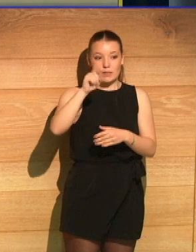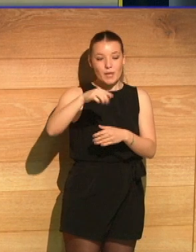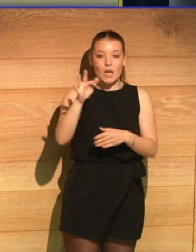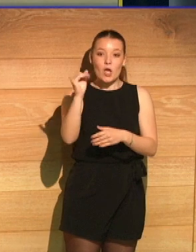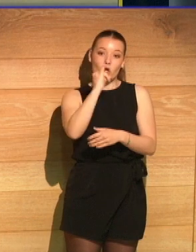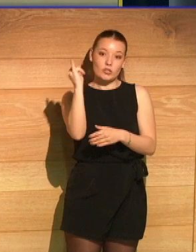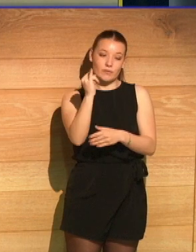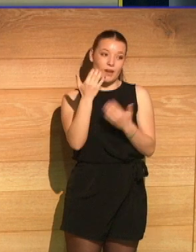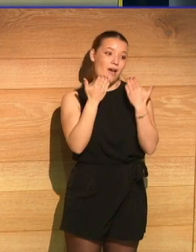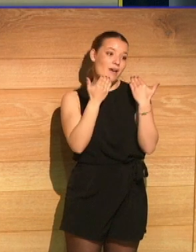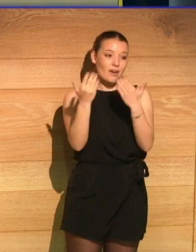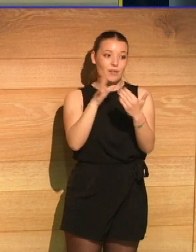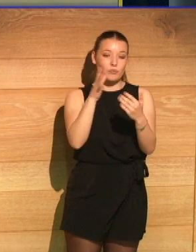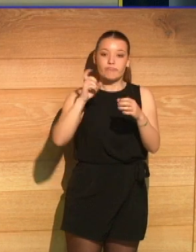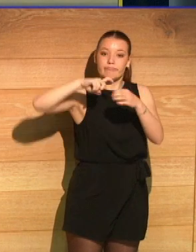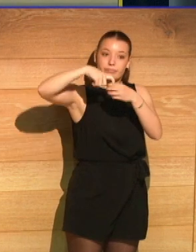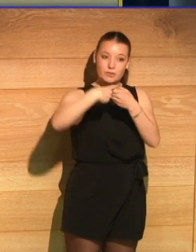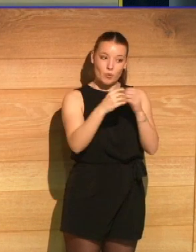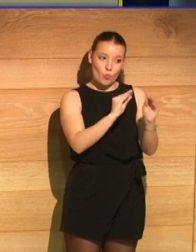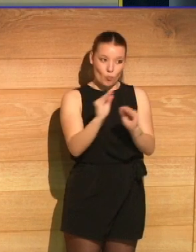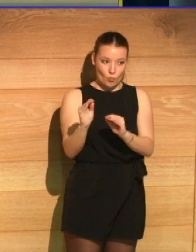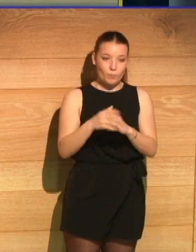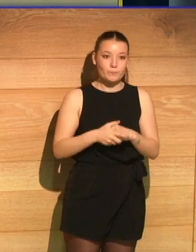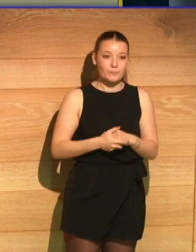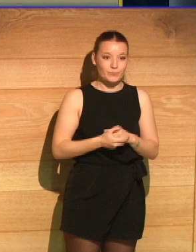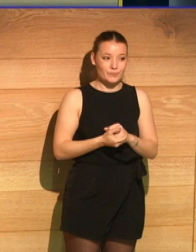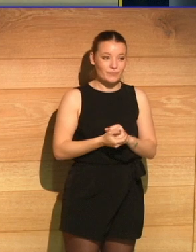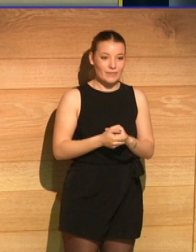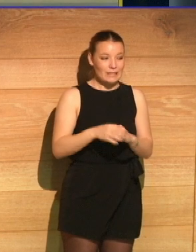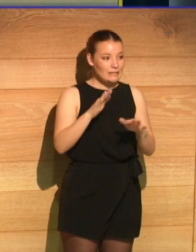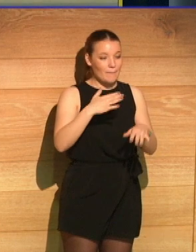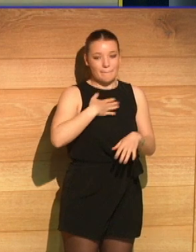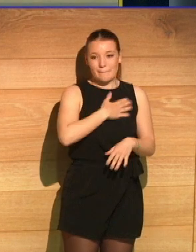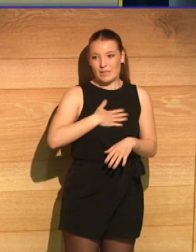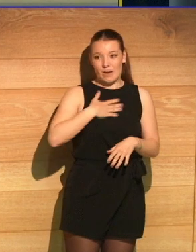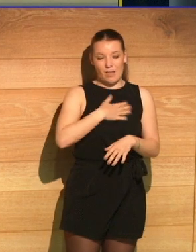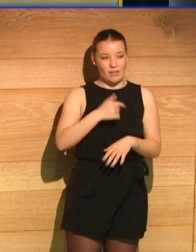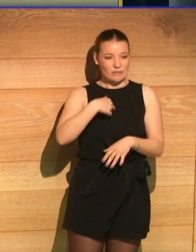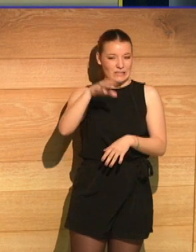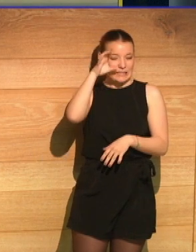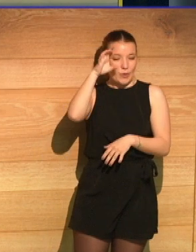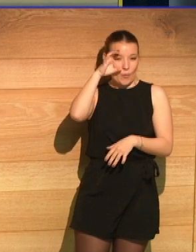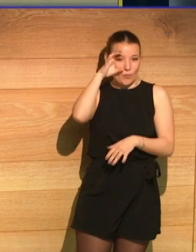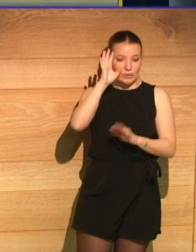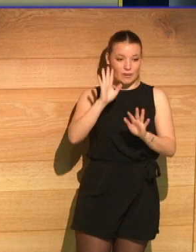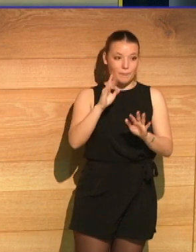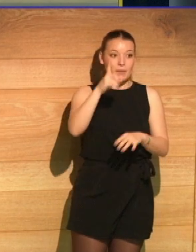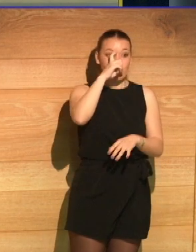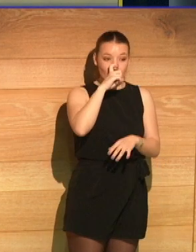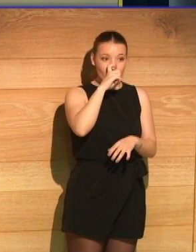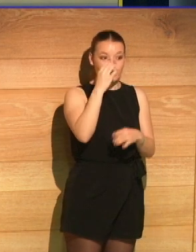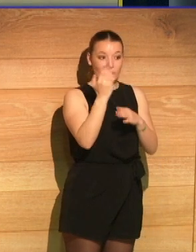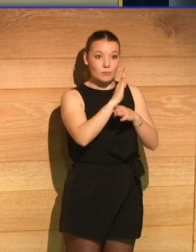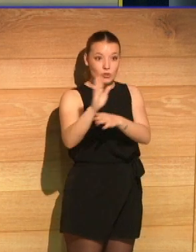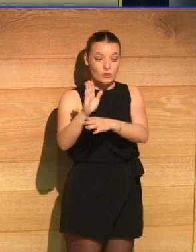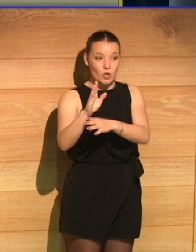Josefina Maestre por vuestra participación. Ha sido, la verdad, un verdadero placer escucharos. Solo recordaros que la exposición